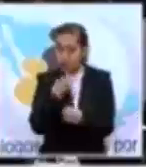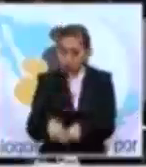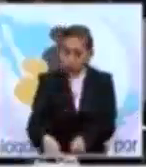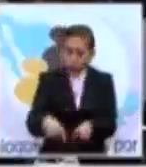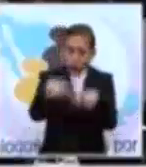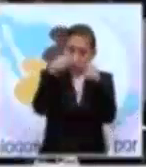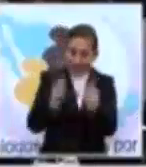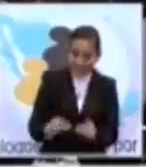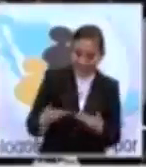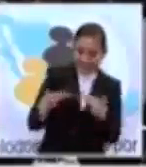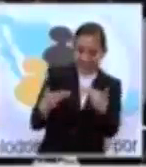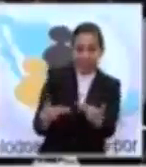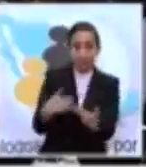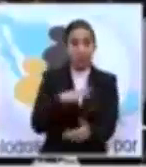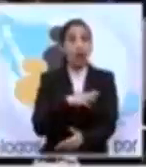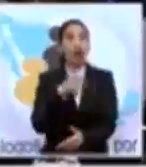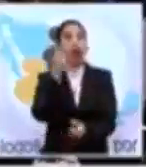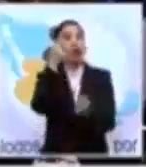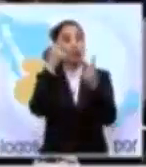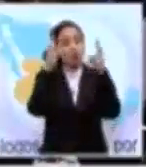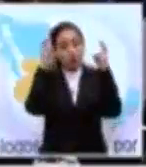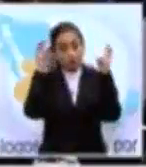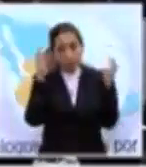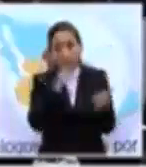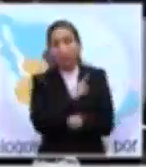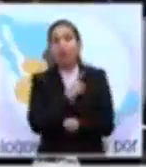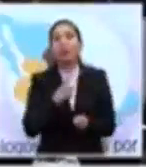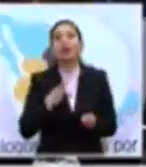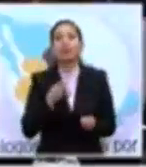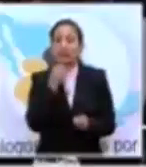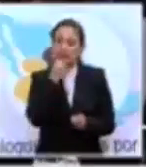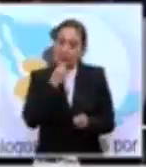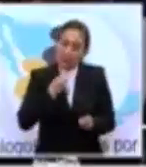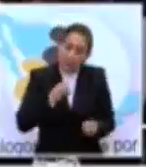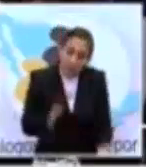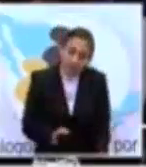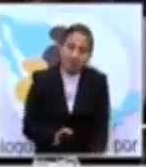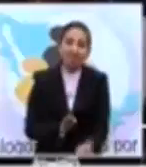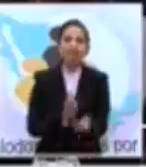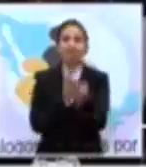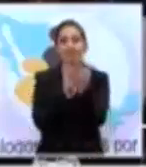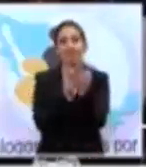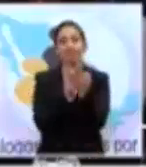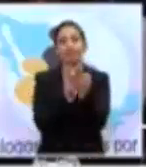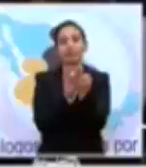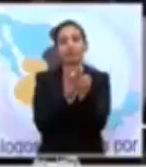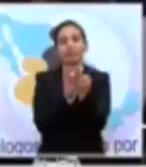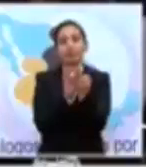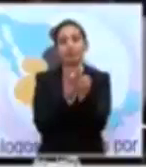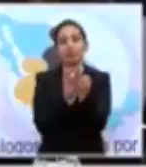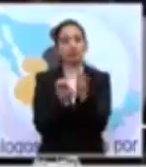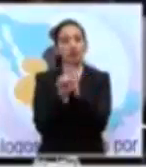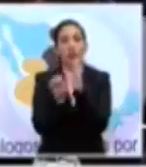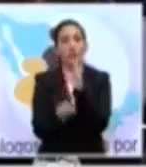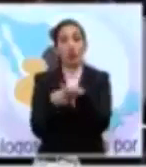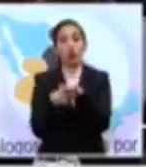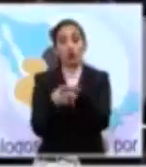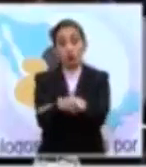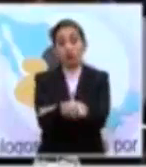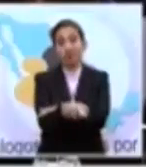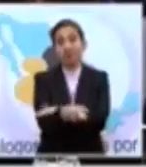generaciones. Y hay temas que tenemos que hacerle frente, sin la menor duda, como la